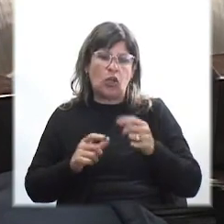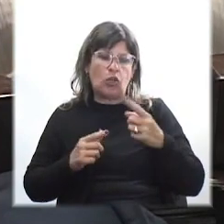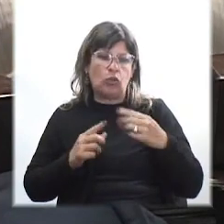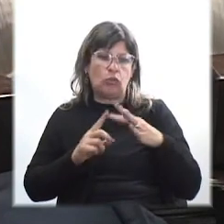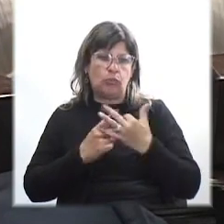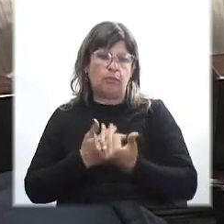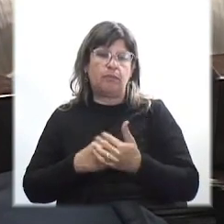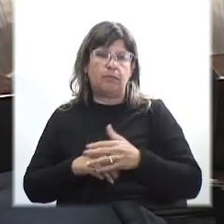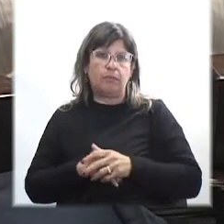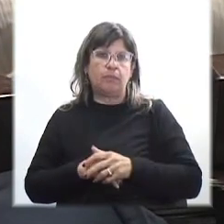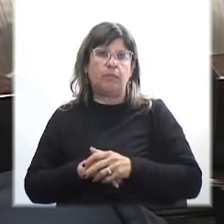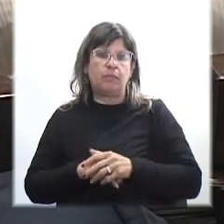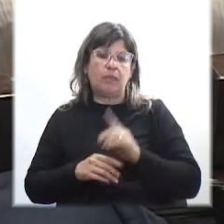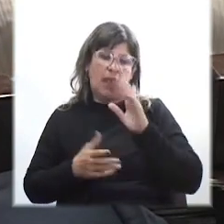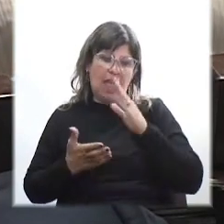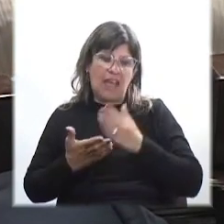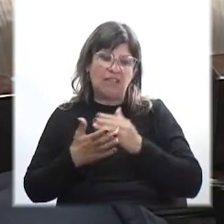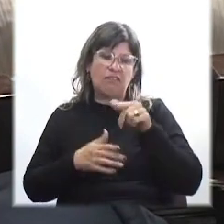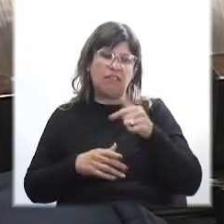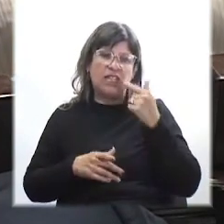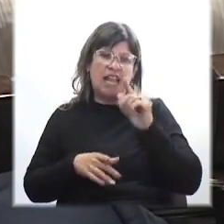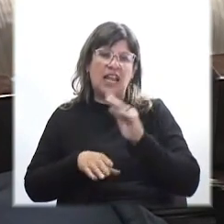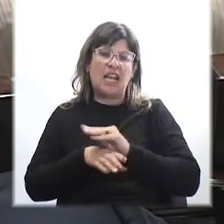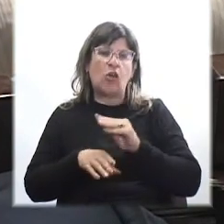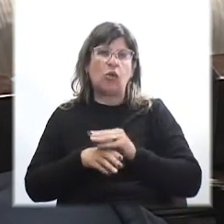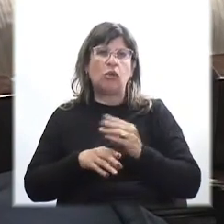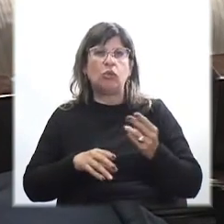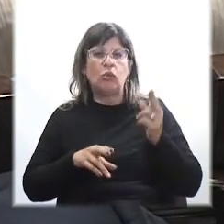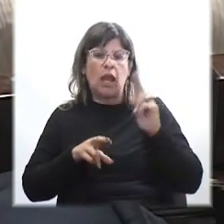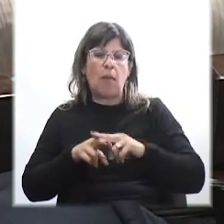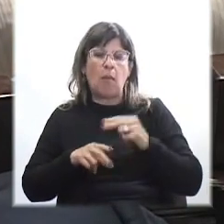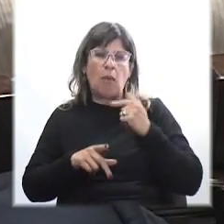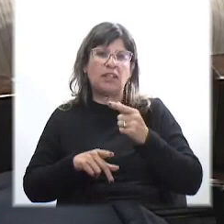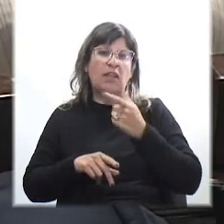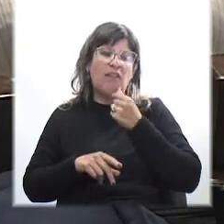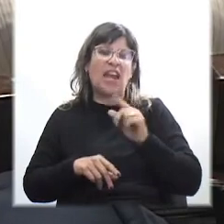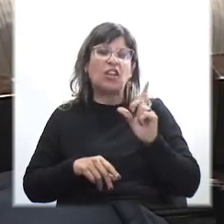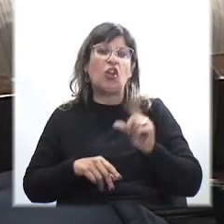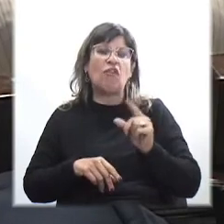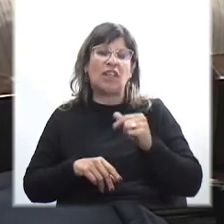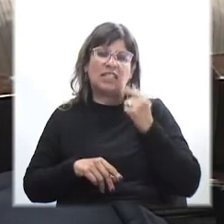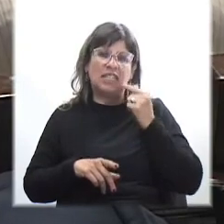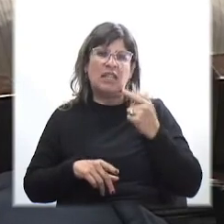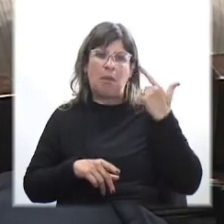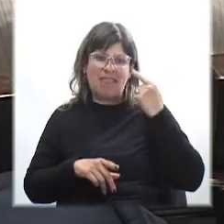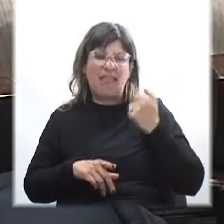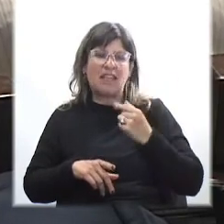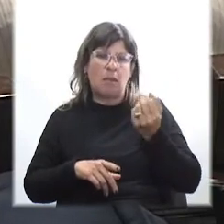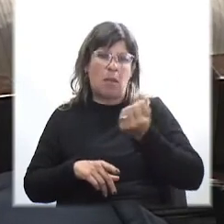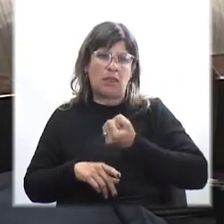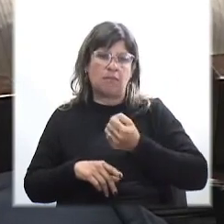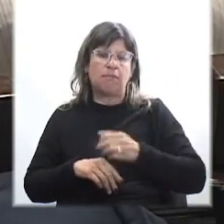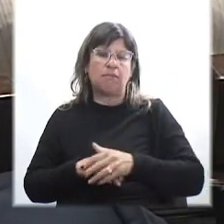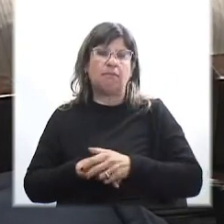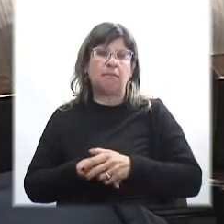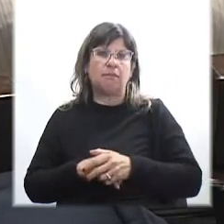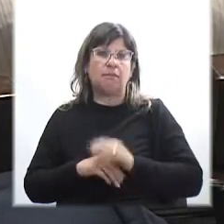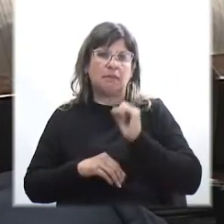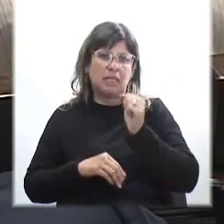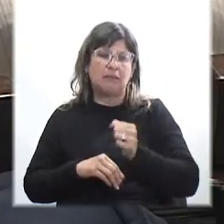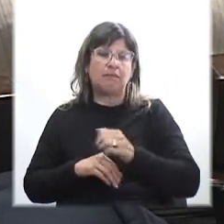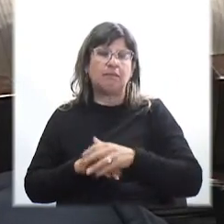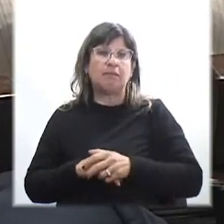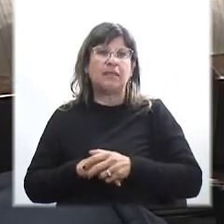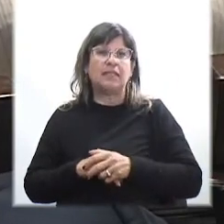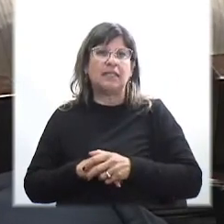alrededor. Al final, esta cultura de la muerte hace barato y fácil el matar y el matarse. Señor